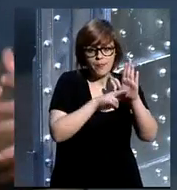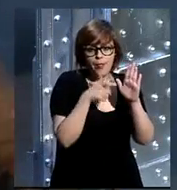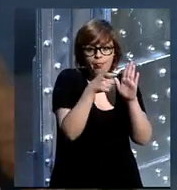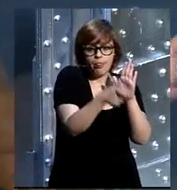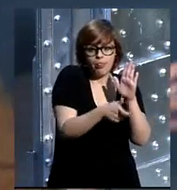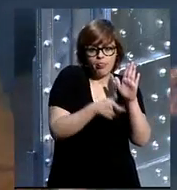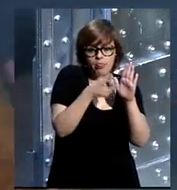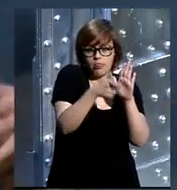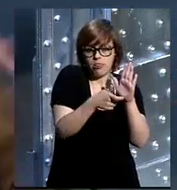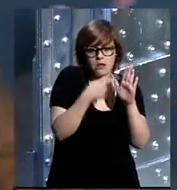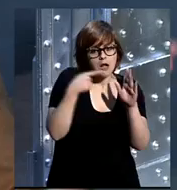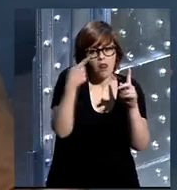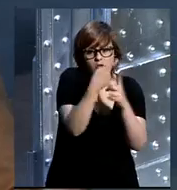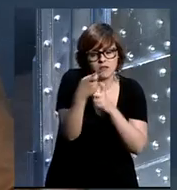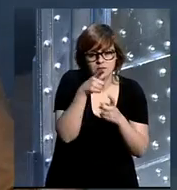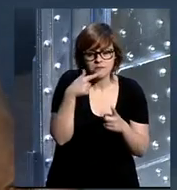respuesta, digamos,